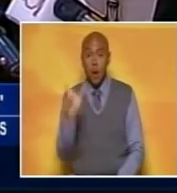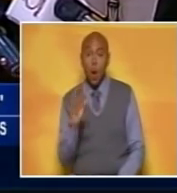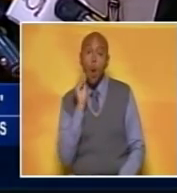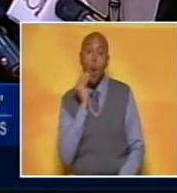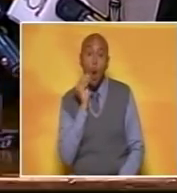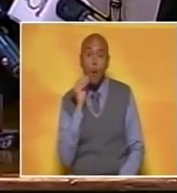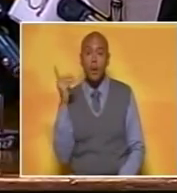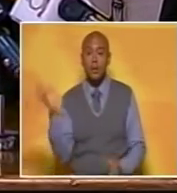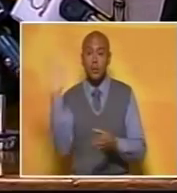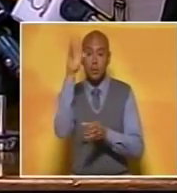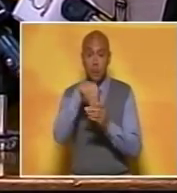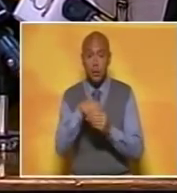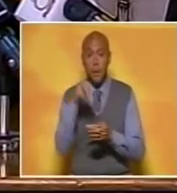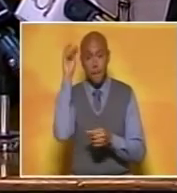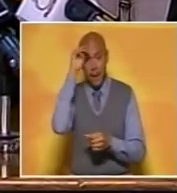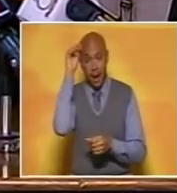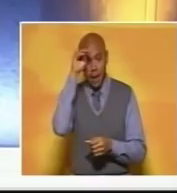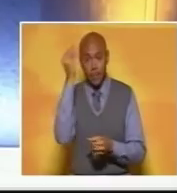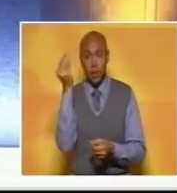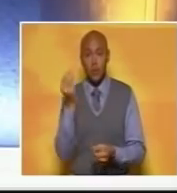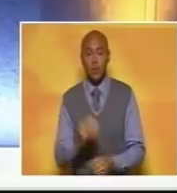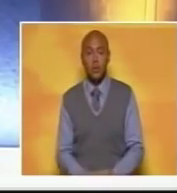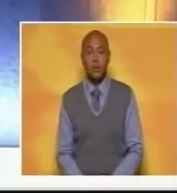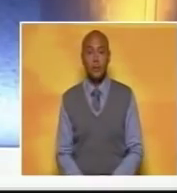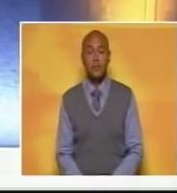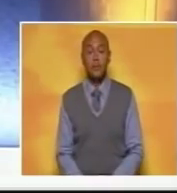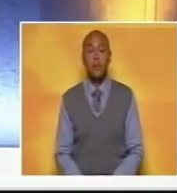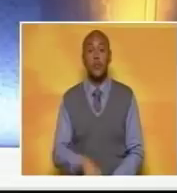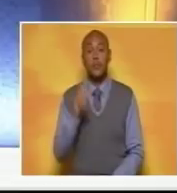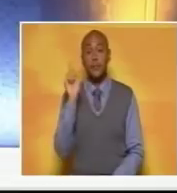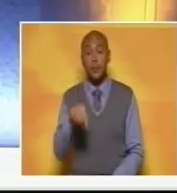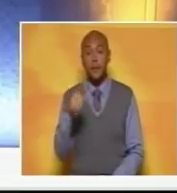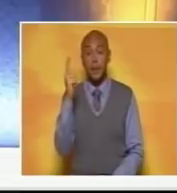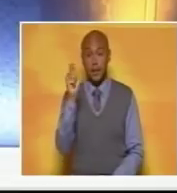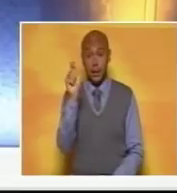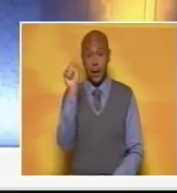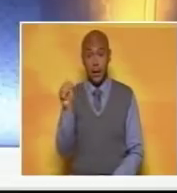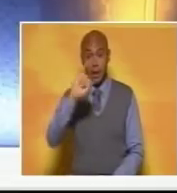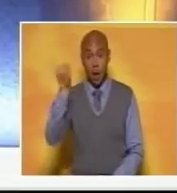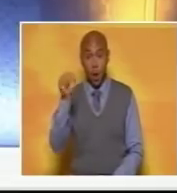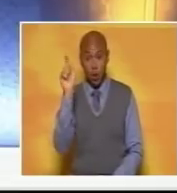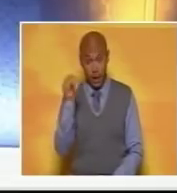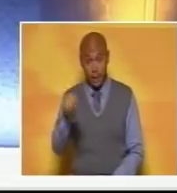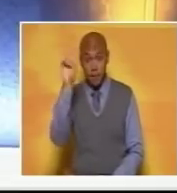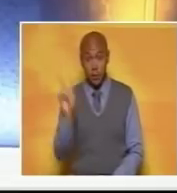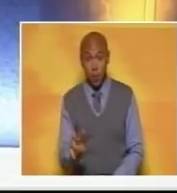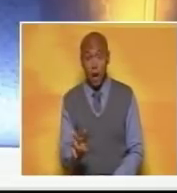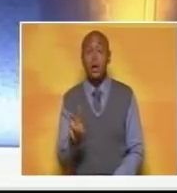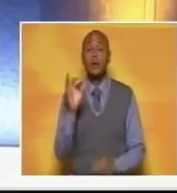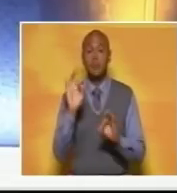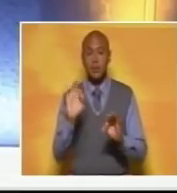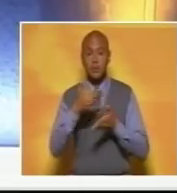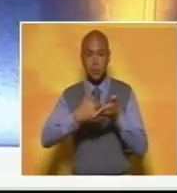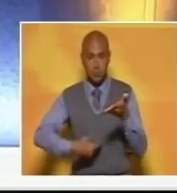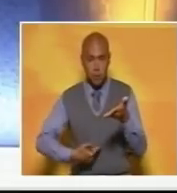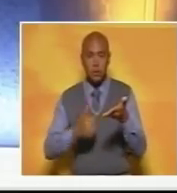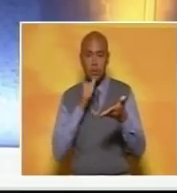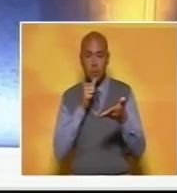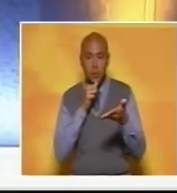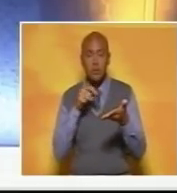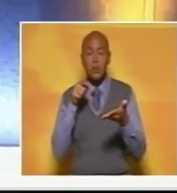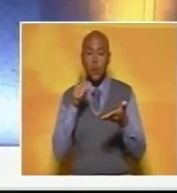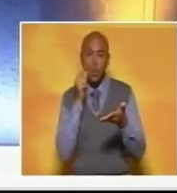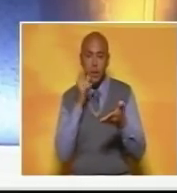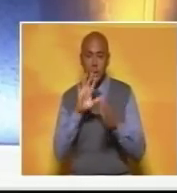cuentan con un nivel de bachiller. El Tribunal Supremo de Justicia de Venezuela suscribió un memorándum de entendimiento con el Tribunal